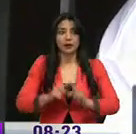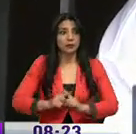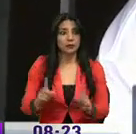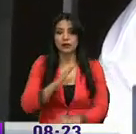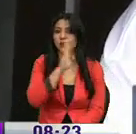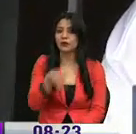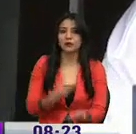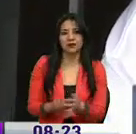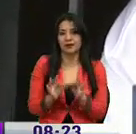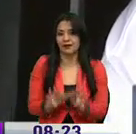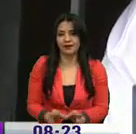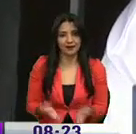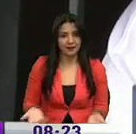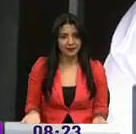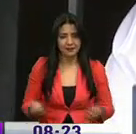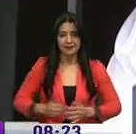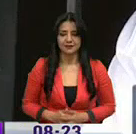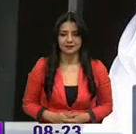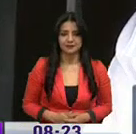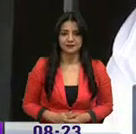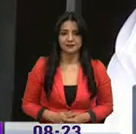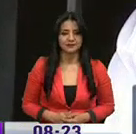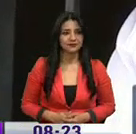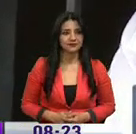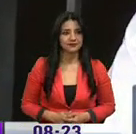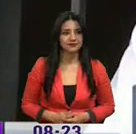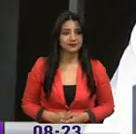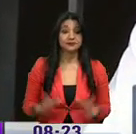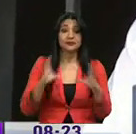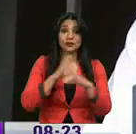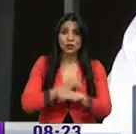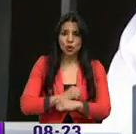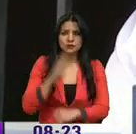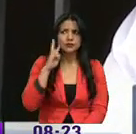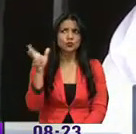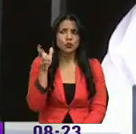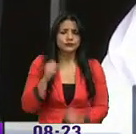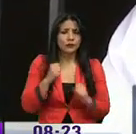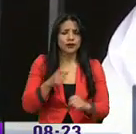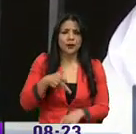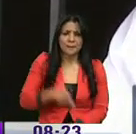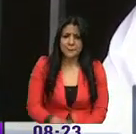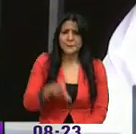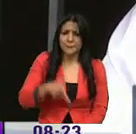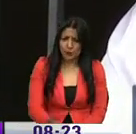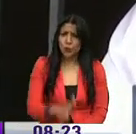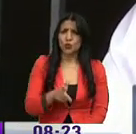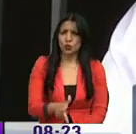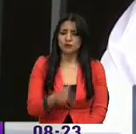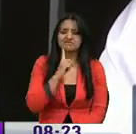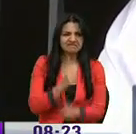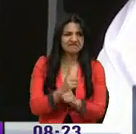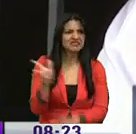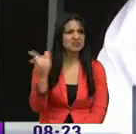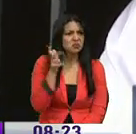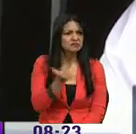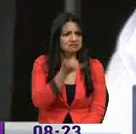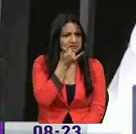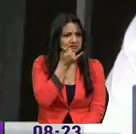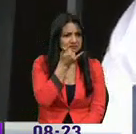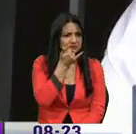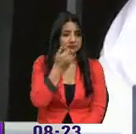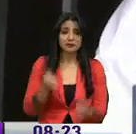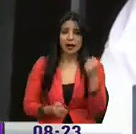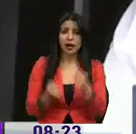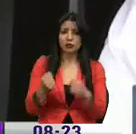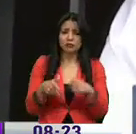nunca vino a componer. Y de noche suena horrible esto, y o sea, ¿cómo le digo? Los